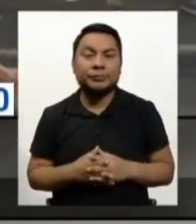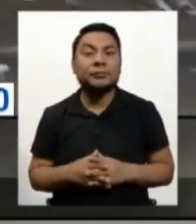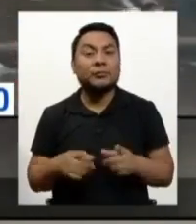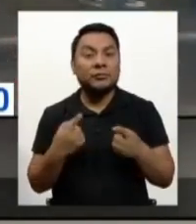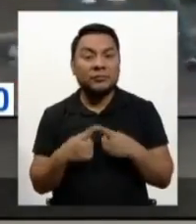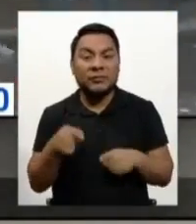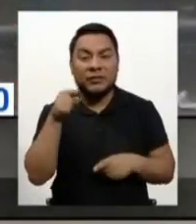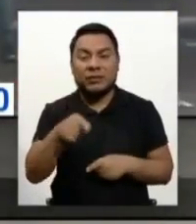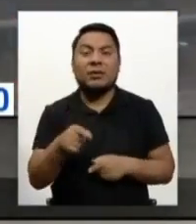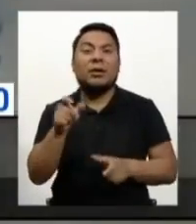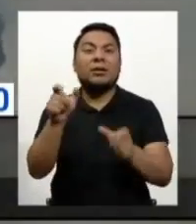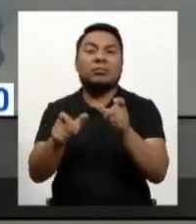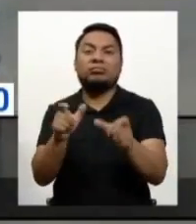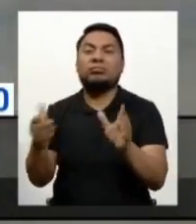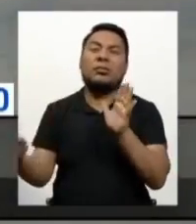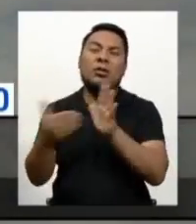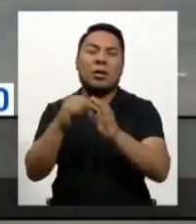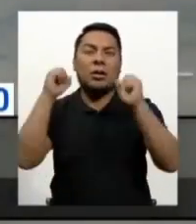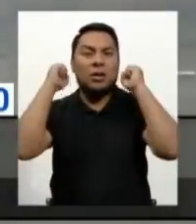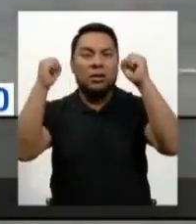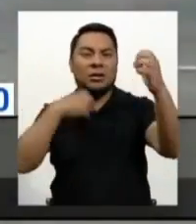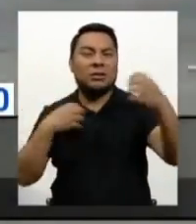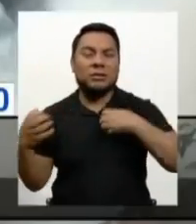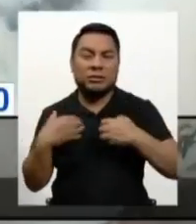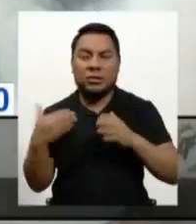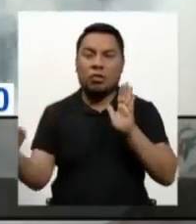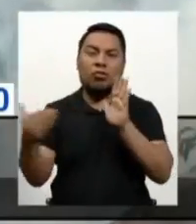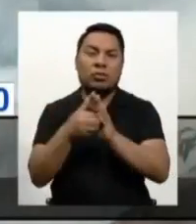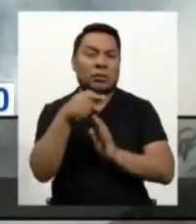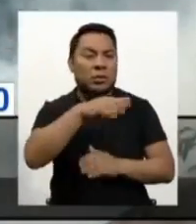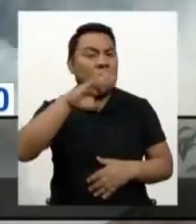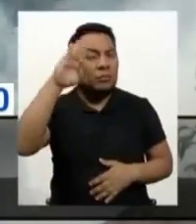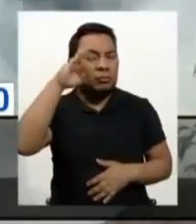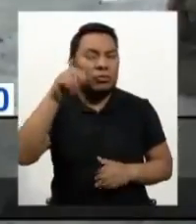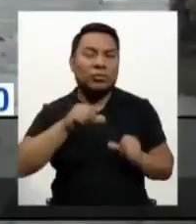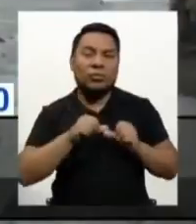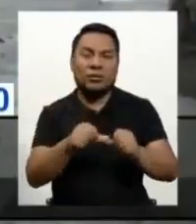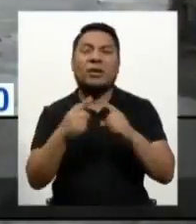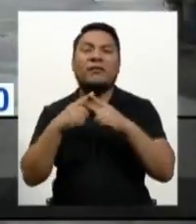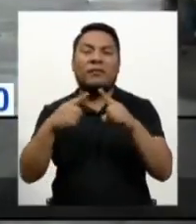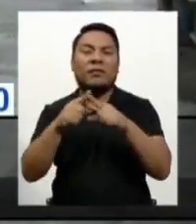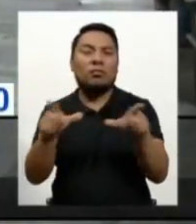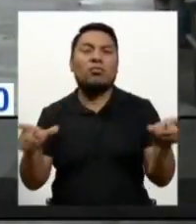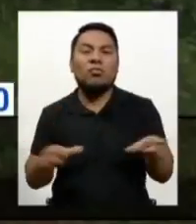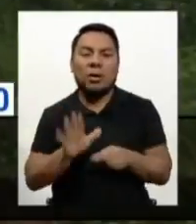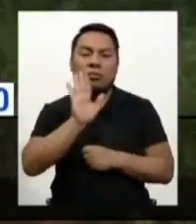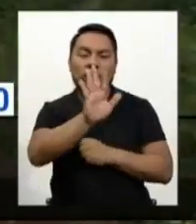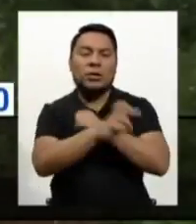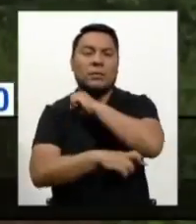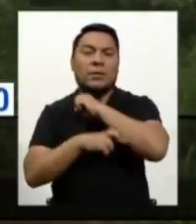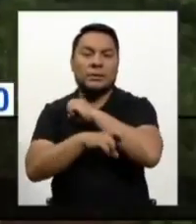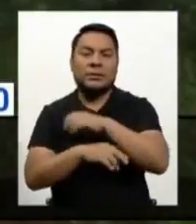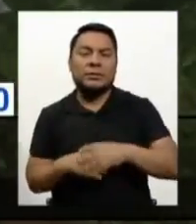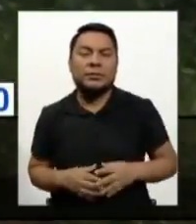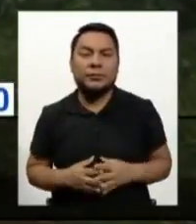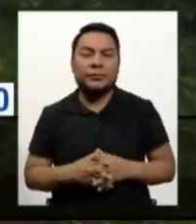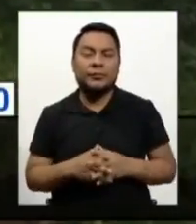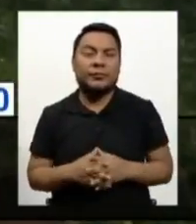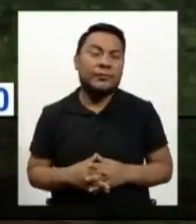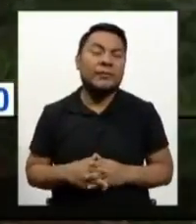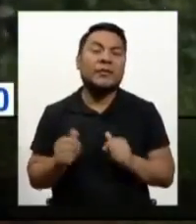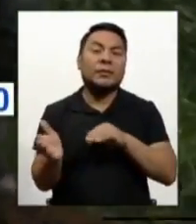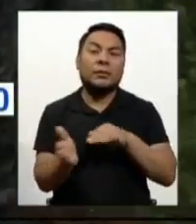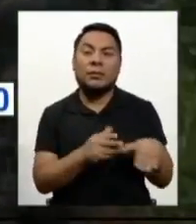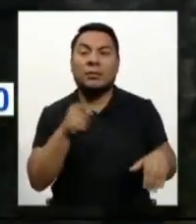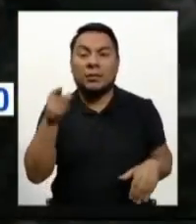Mientras tanto, los enfrentamientos entre los opositores y la policía continuaron en varios puntos del país. De otro lado,